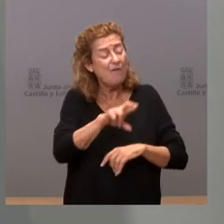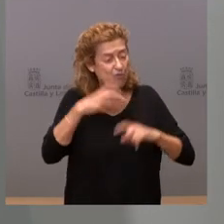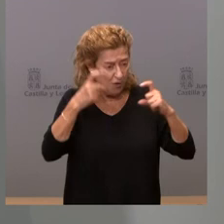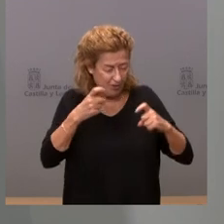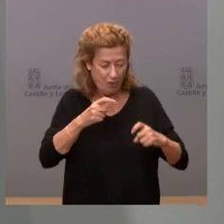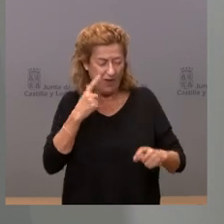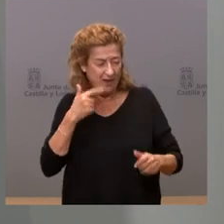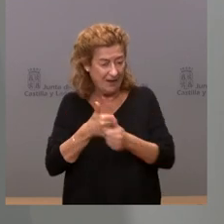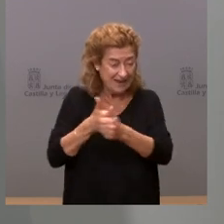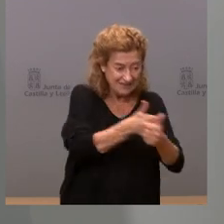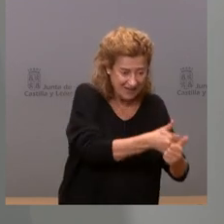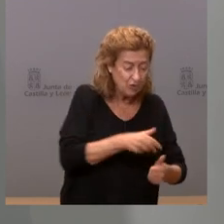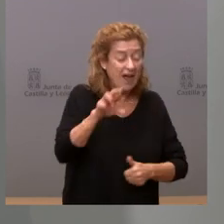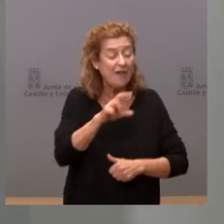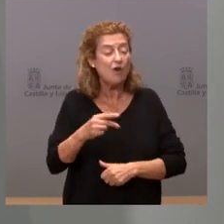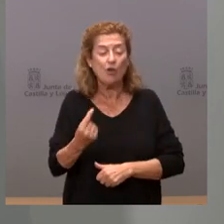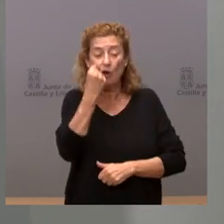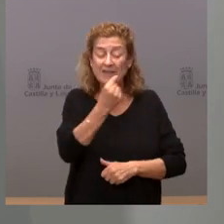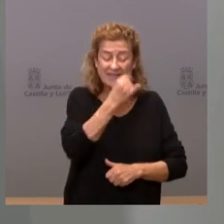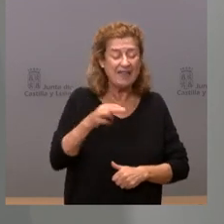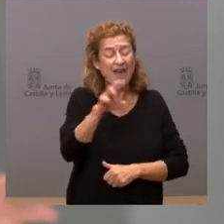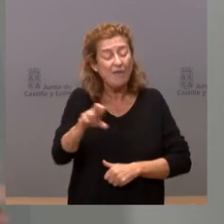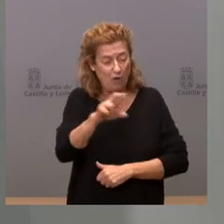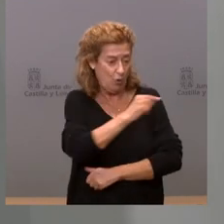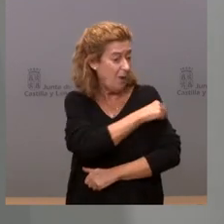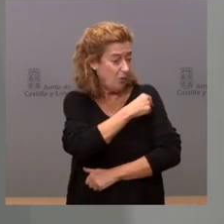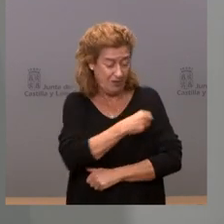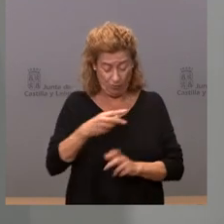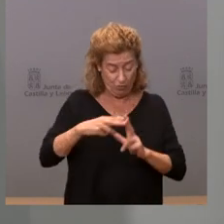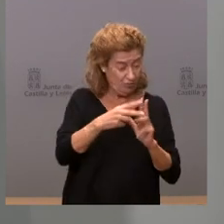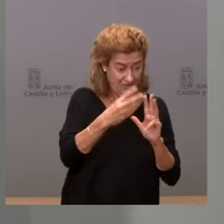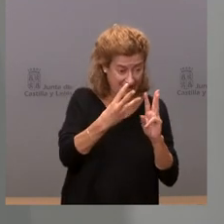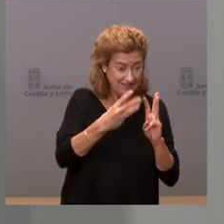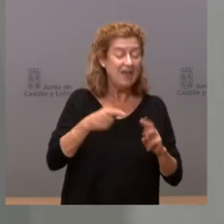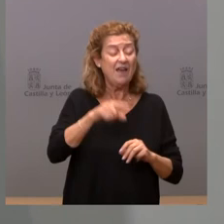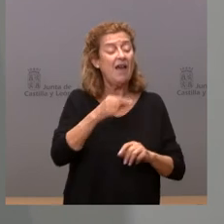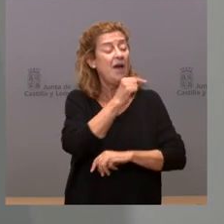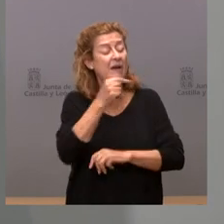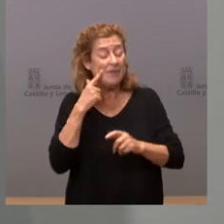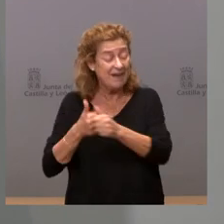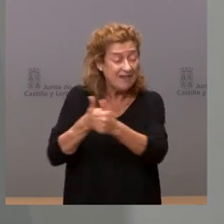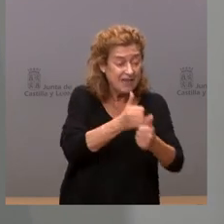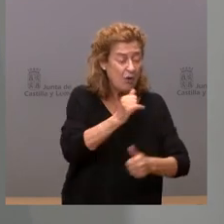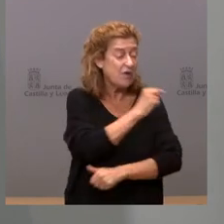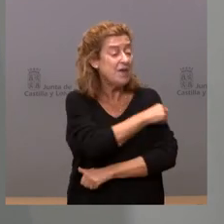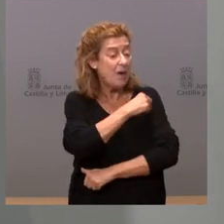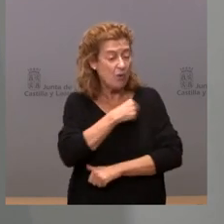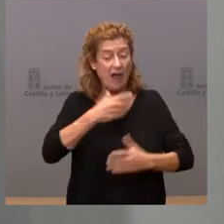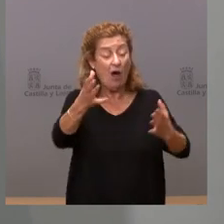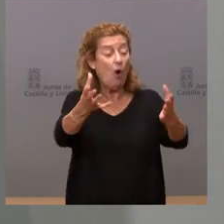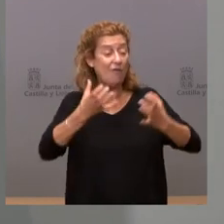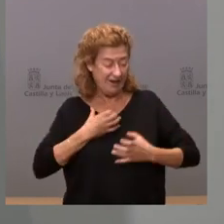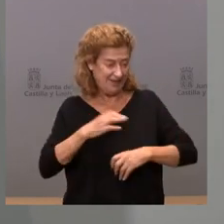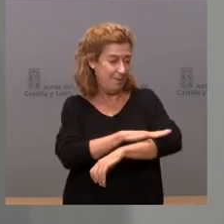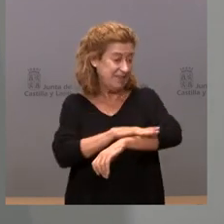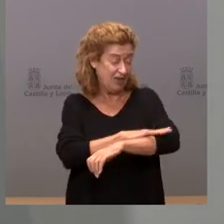los rastreos el refuerzo de los tests el refuerzo de la vacunación en dos de ellos y en vacunación hemos tenido la oferta del ministerio